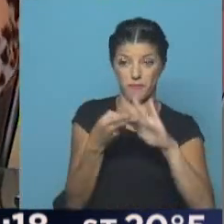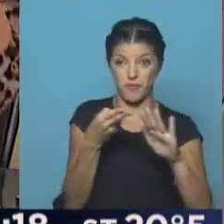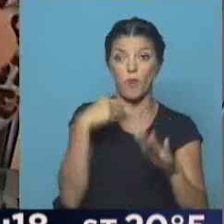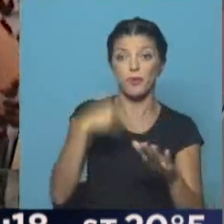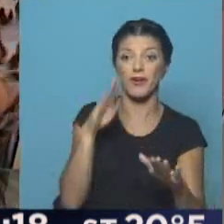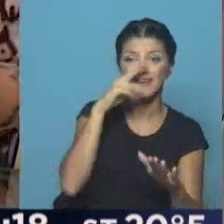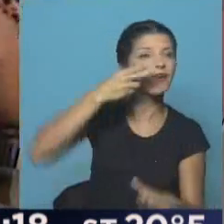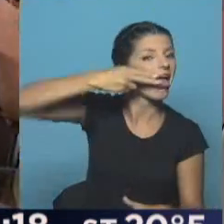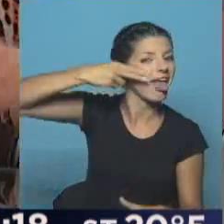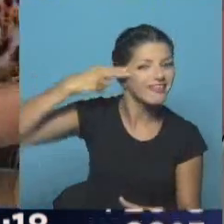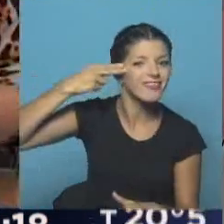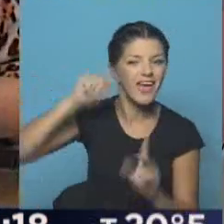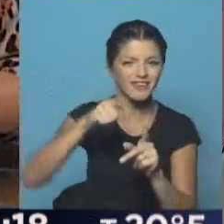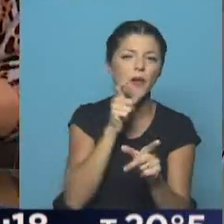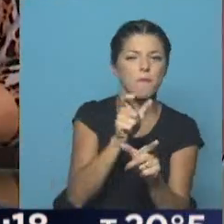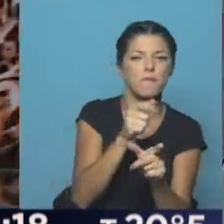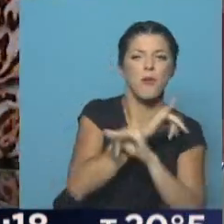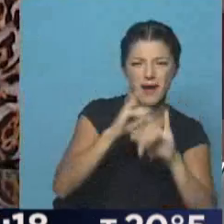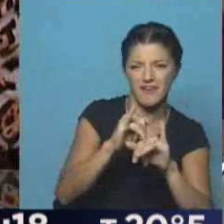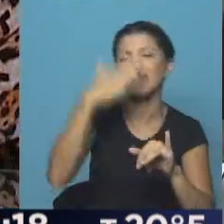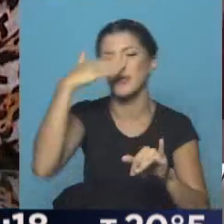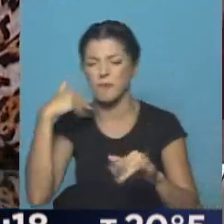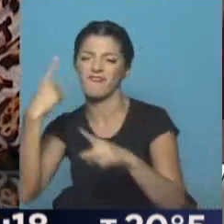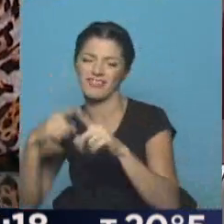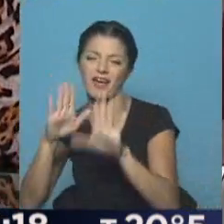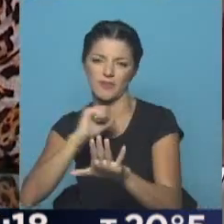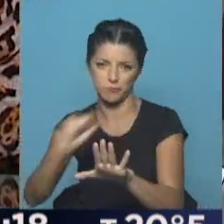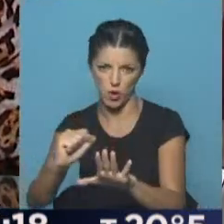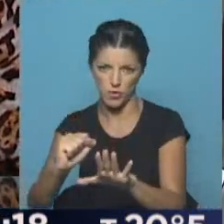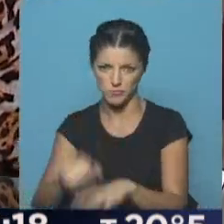y hace ese gesto pintándose la cara, al igual que los chicos. Por eso festeja de esta manera. Es una de las imágenes del día.